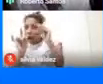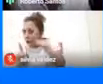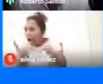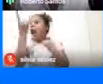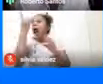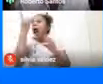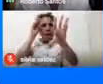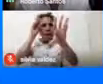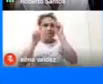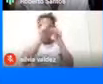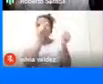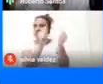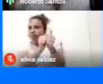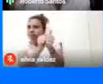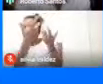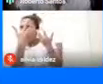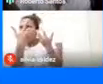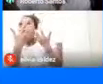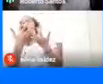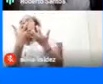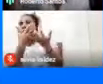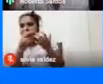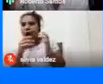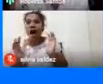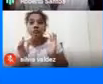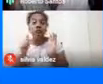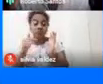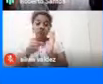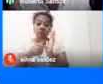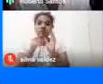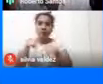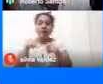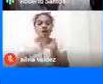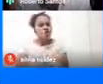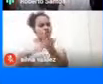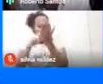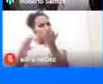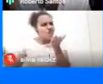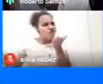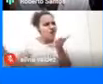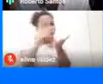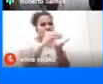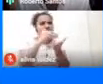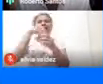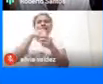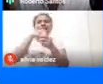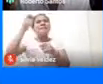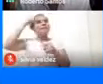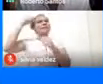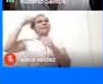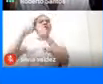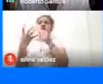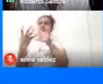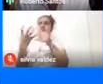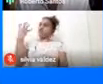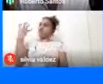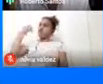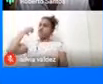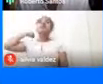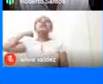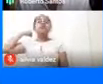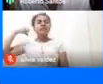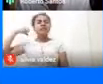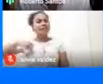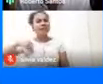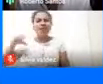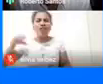aprendido De ellos Y por supuesto También recuperar Todo lo que viene De esa memoria Tan antigua Que tienen